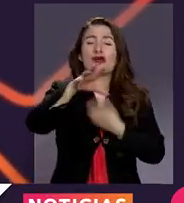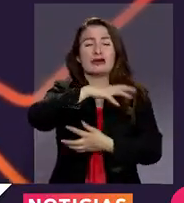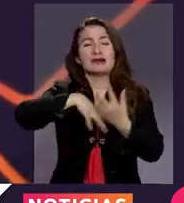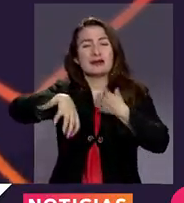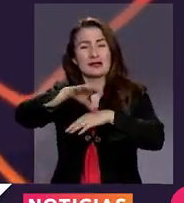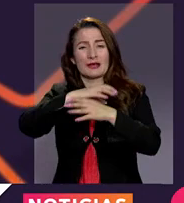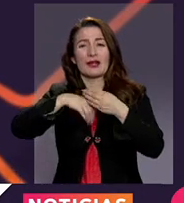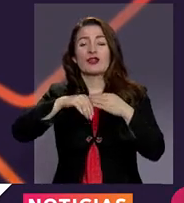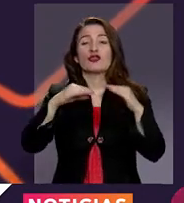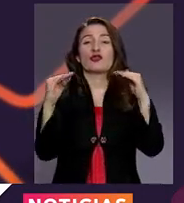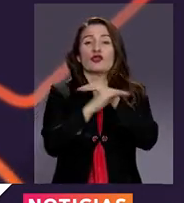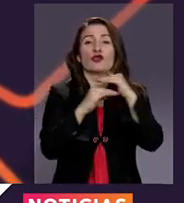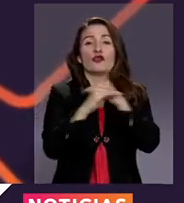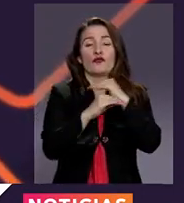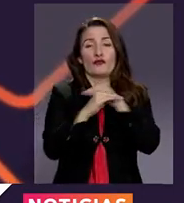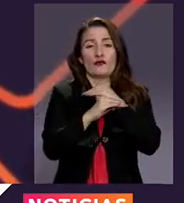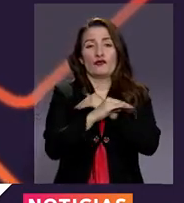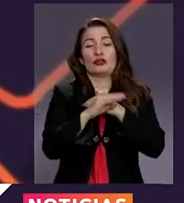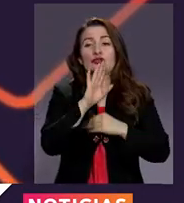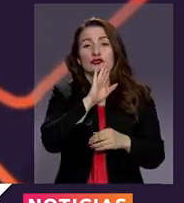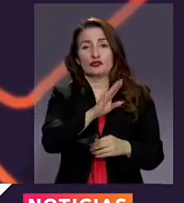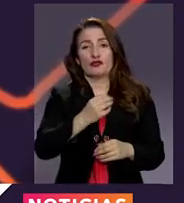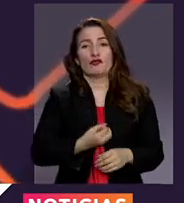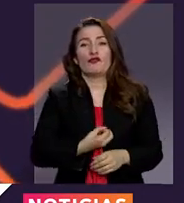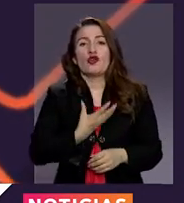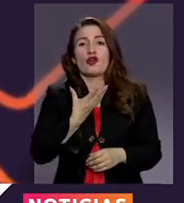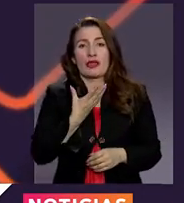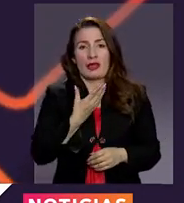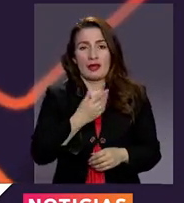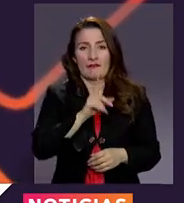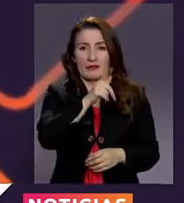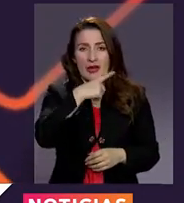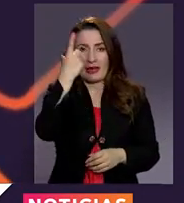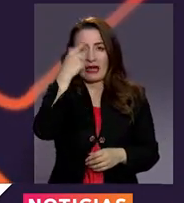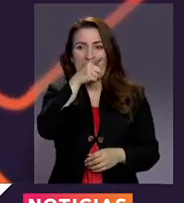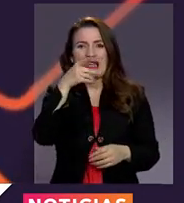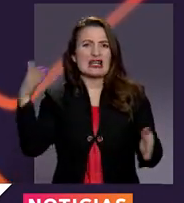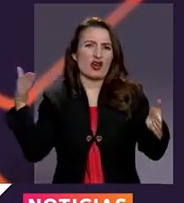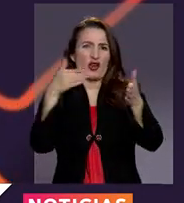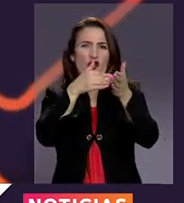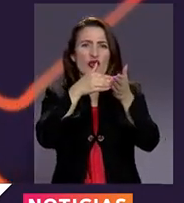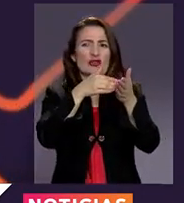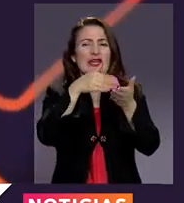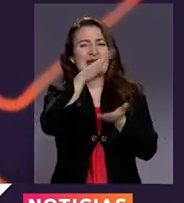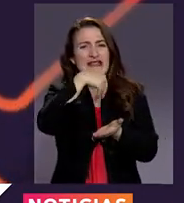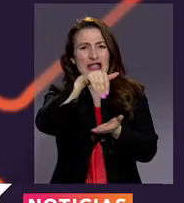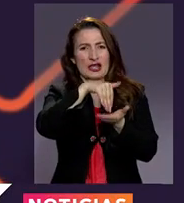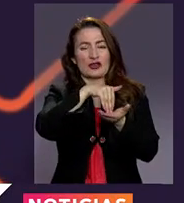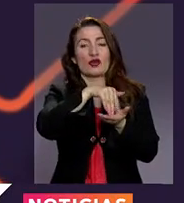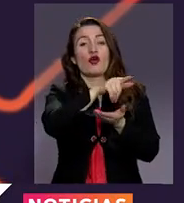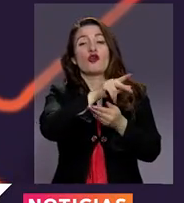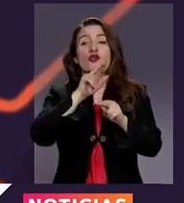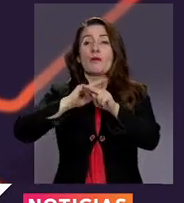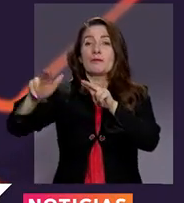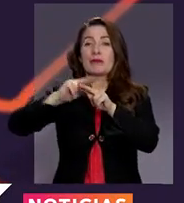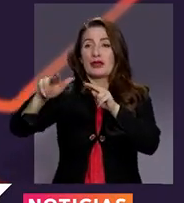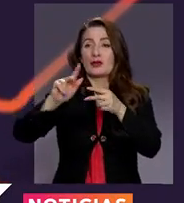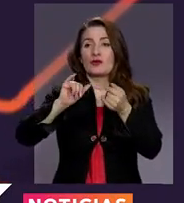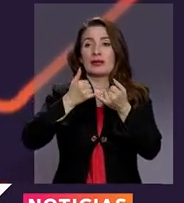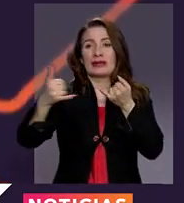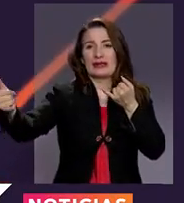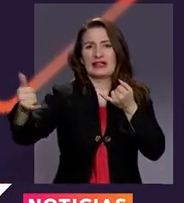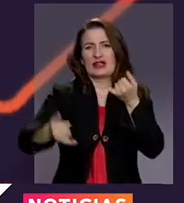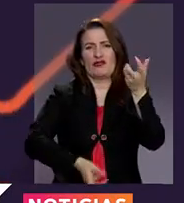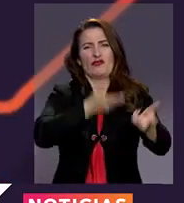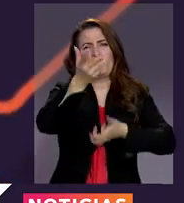en el sector de floridablanca donde un grupo de manifestantes atacó a los centros comerciales una estación de metro línea y prendieron fuego en las